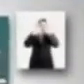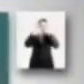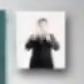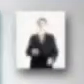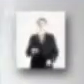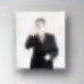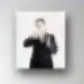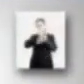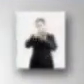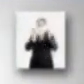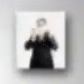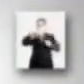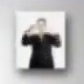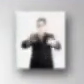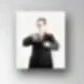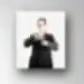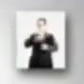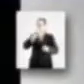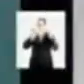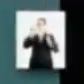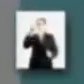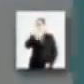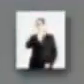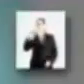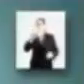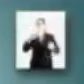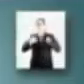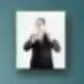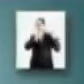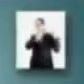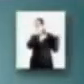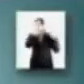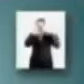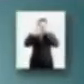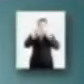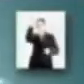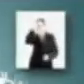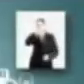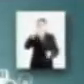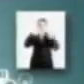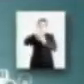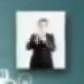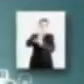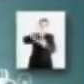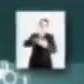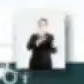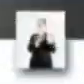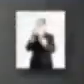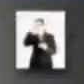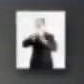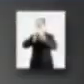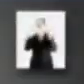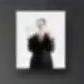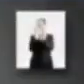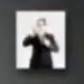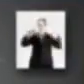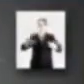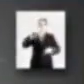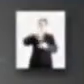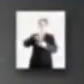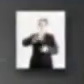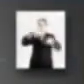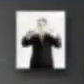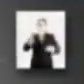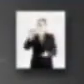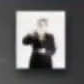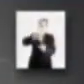funcionado. De verdad que aquí nos falta madurez emocional como seres humanos, creo, ¿no? Mira, yo tengo una visión